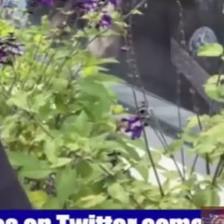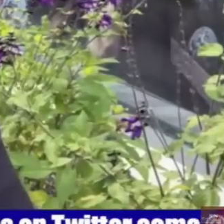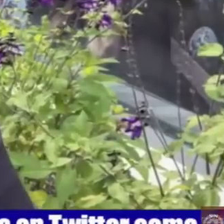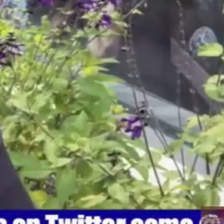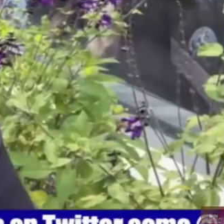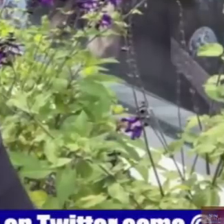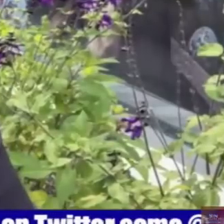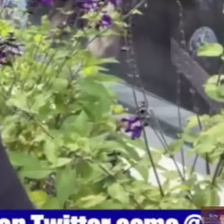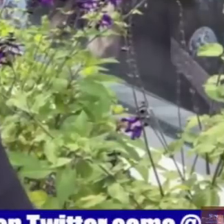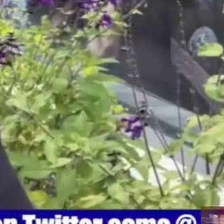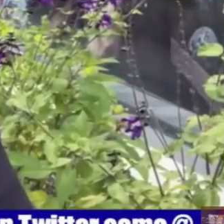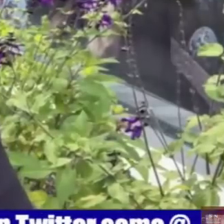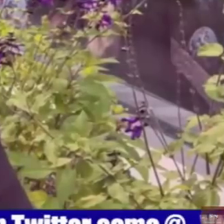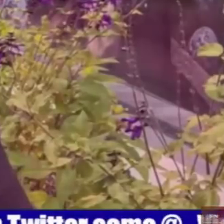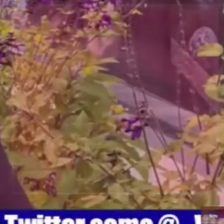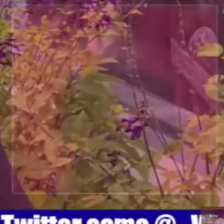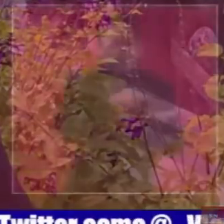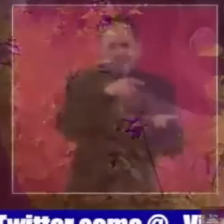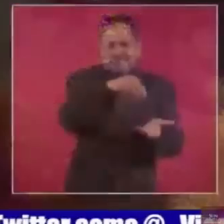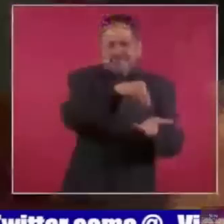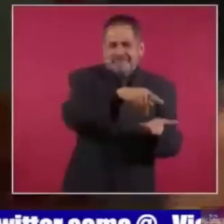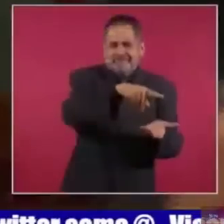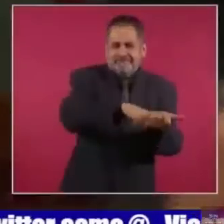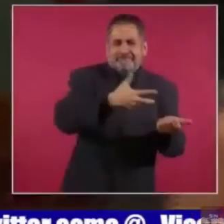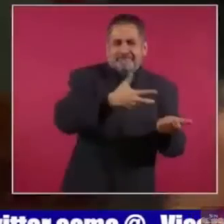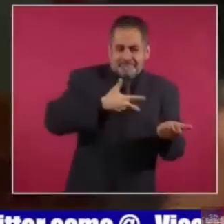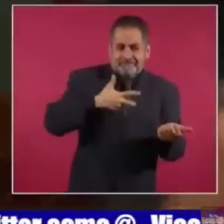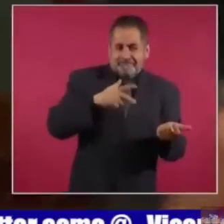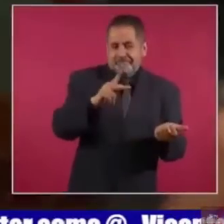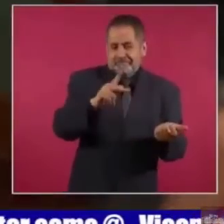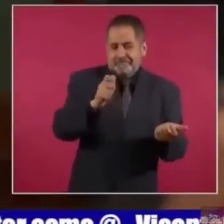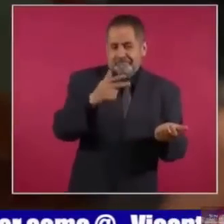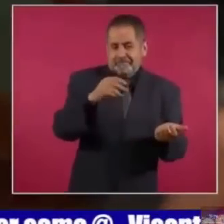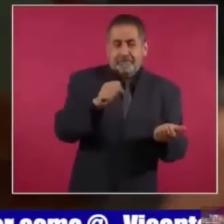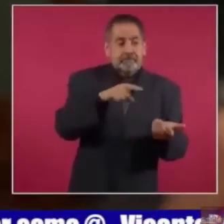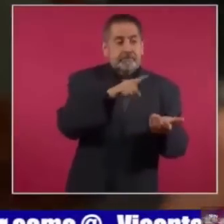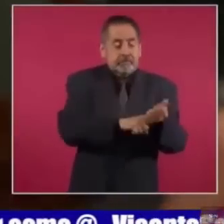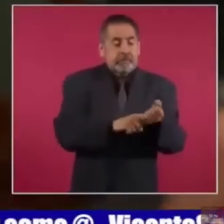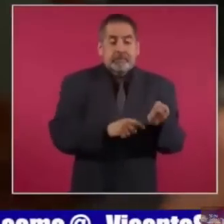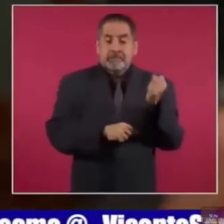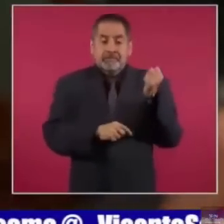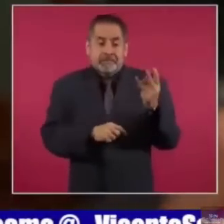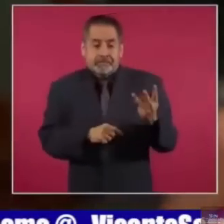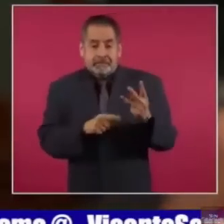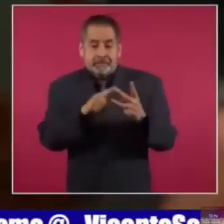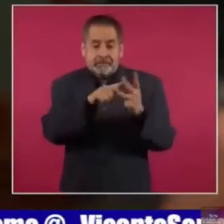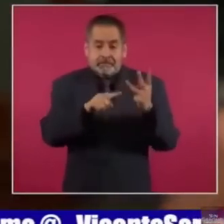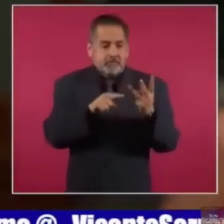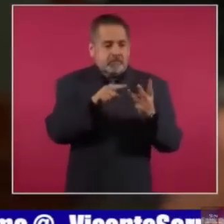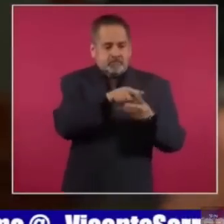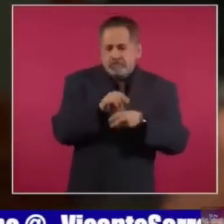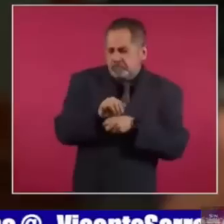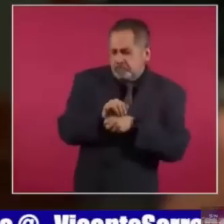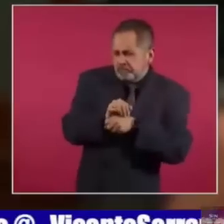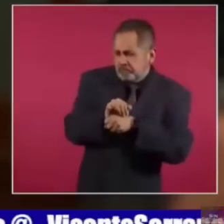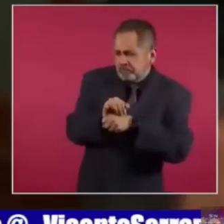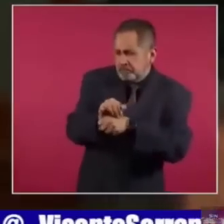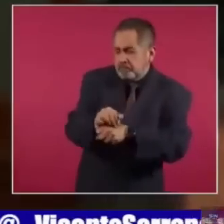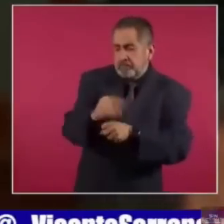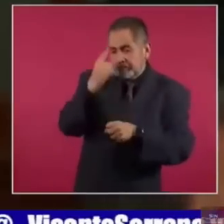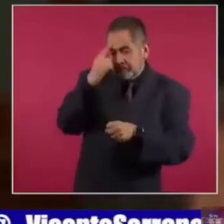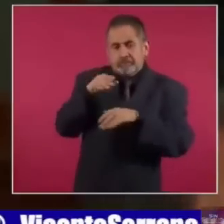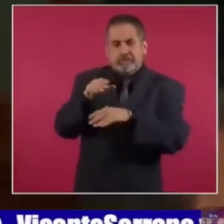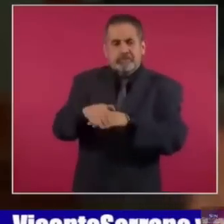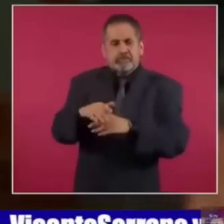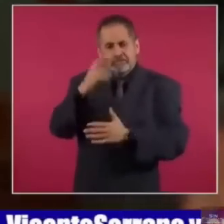Roldán. Sabemos quiénes son Animal Político de Daniel Moreno Chávez, panistas camuflados